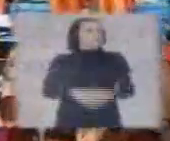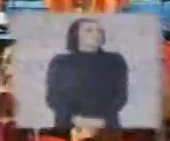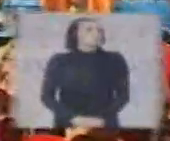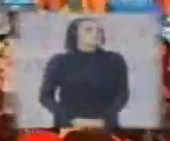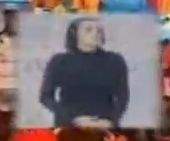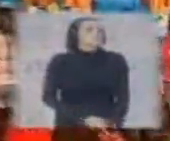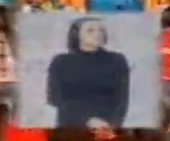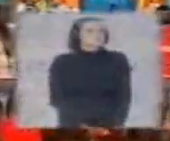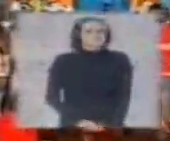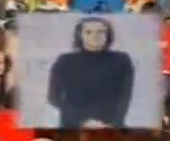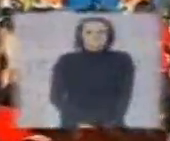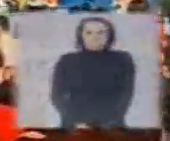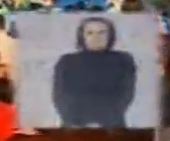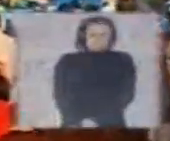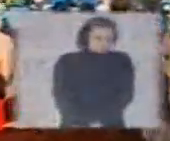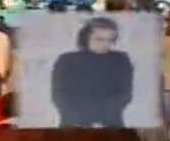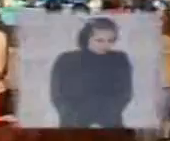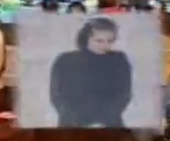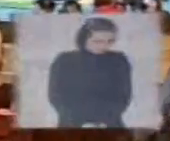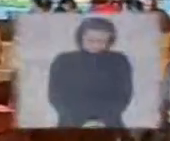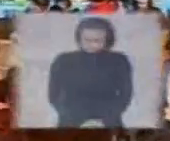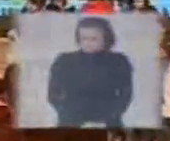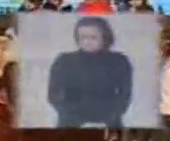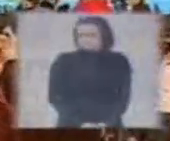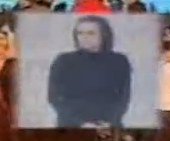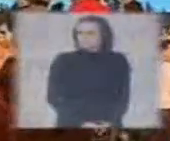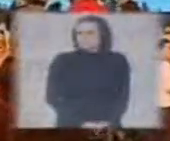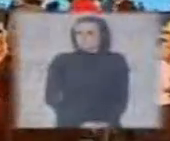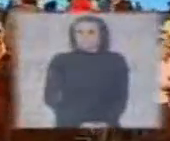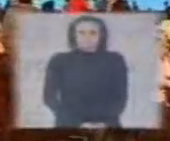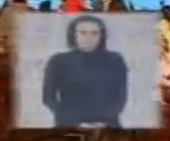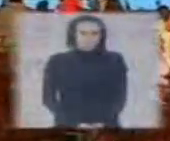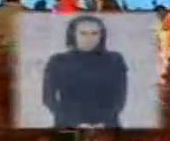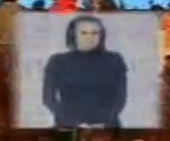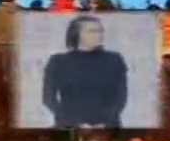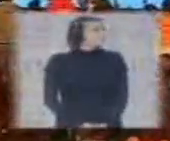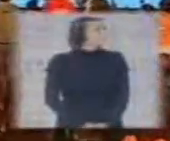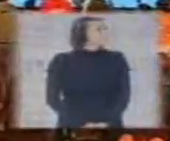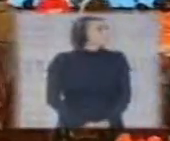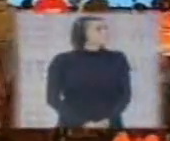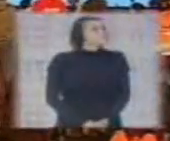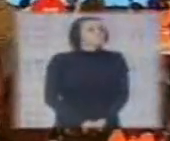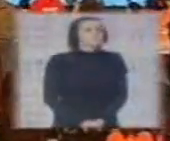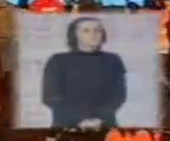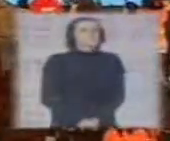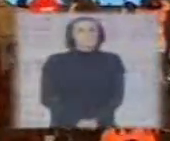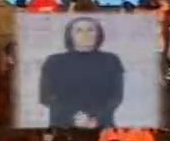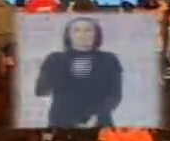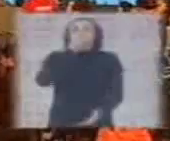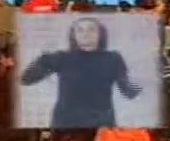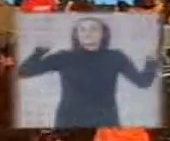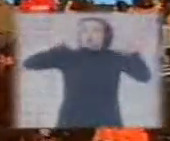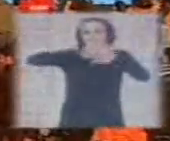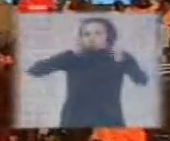Tema de presentación de los Chamaquitos, seguido desde luego perfectamente con el público. Ahí llegan con buenas noches de